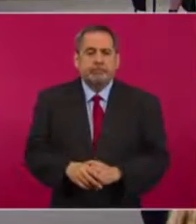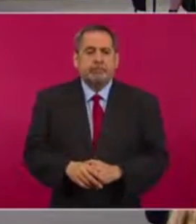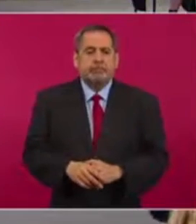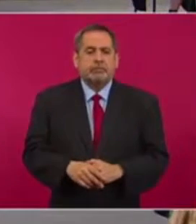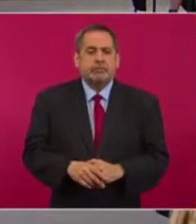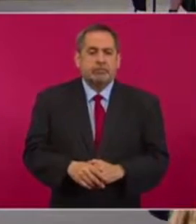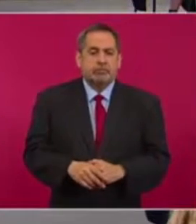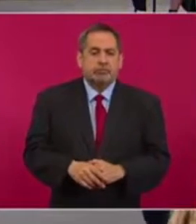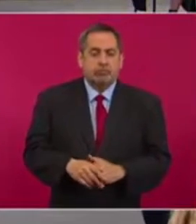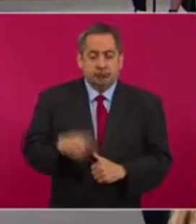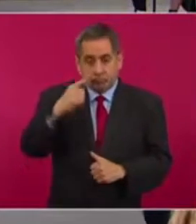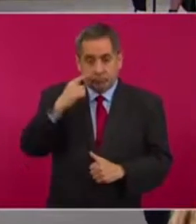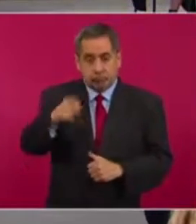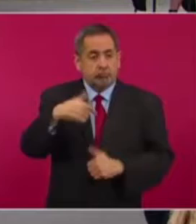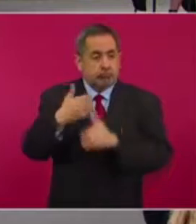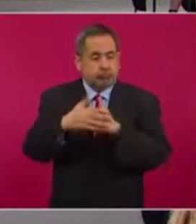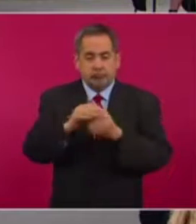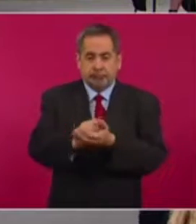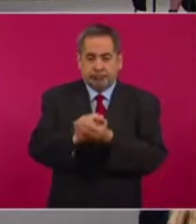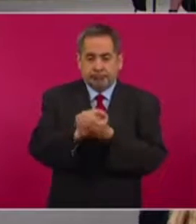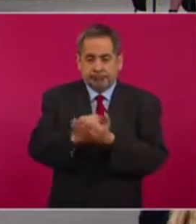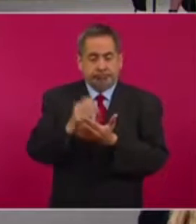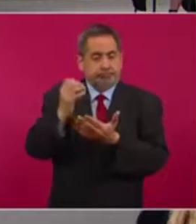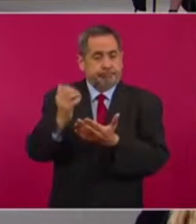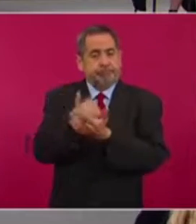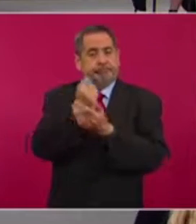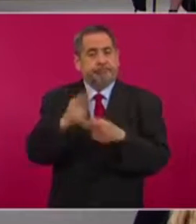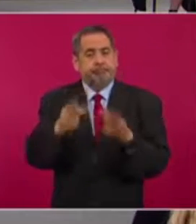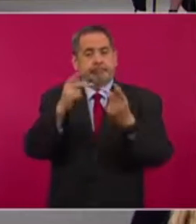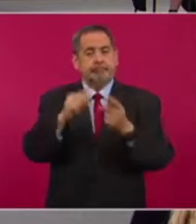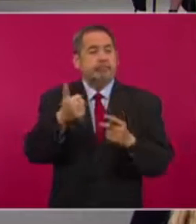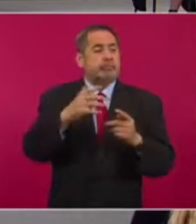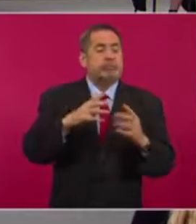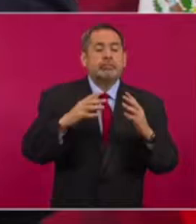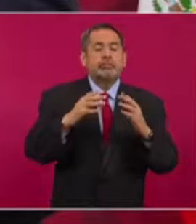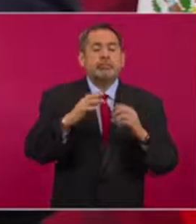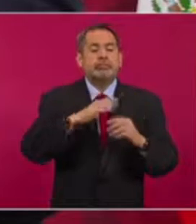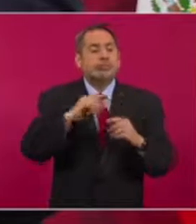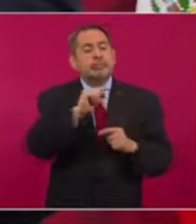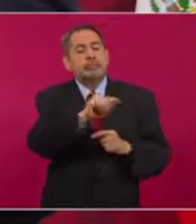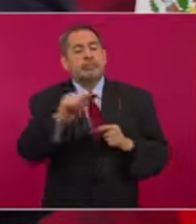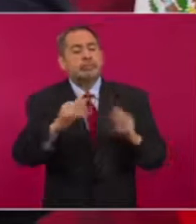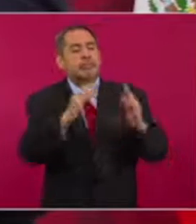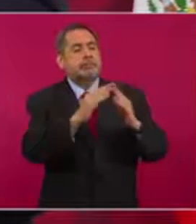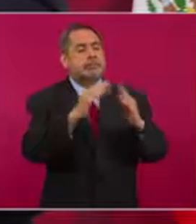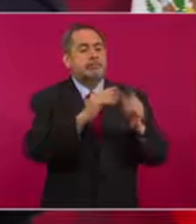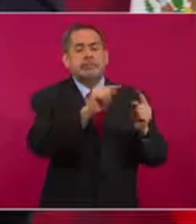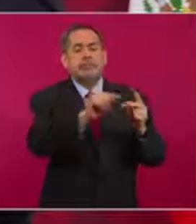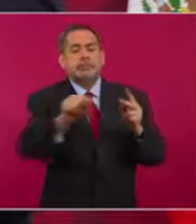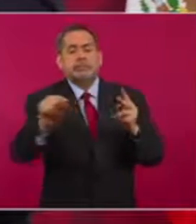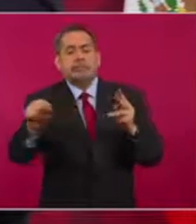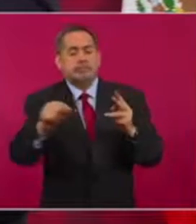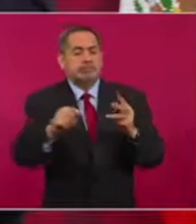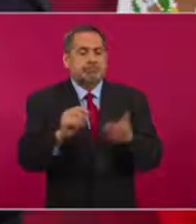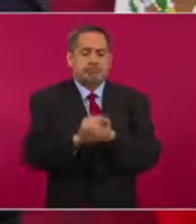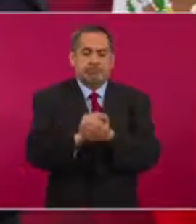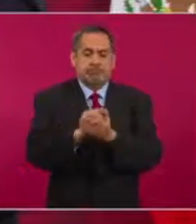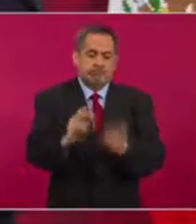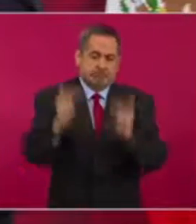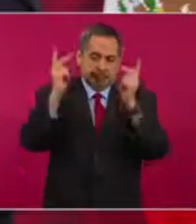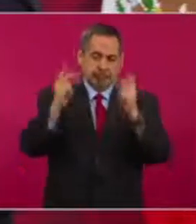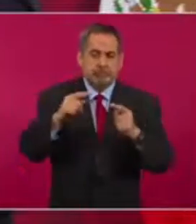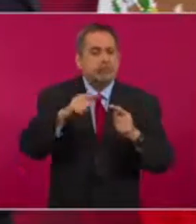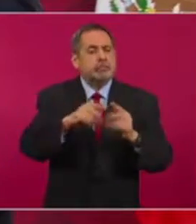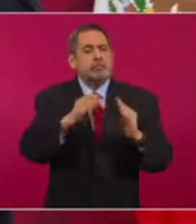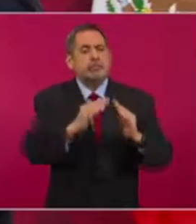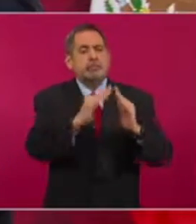Y vamos también a rifar, aprovecho, otras casas. Vamos a rifar una casa que sirvió